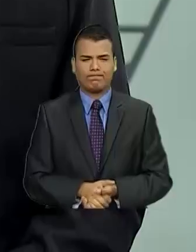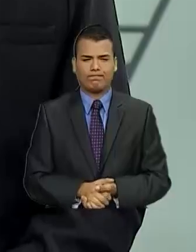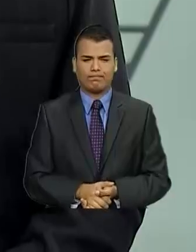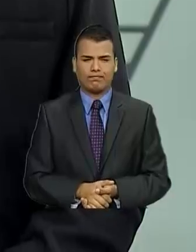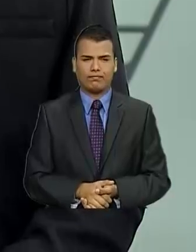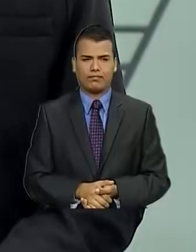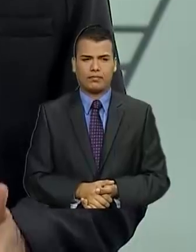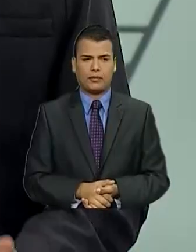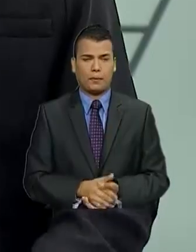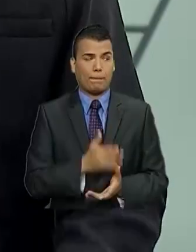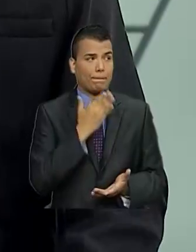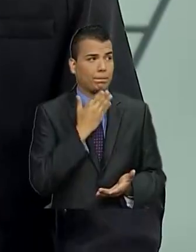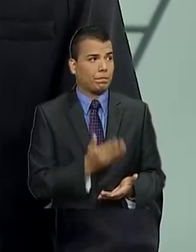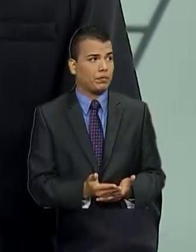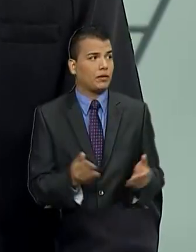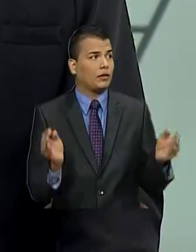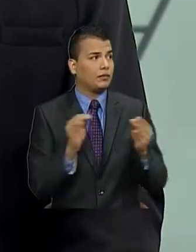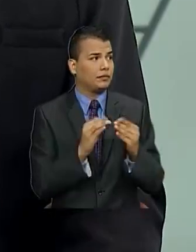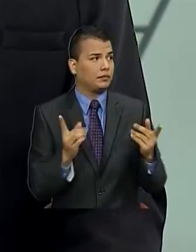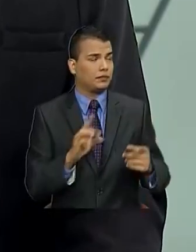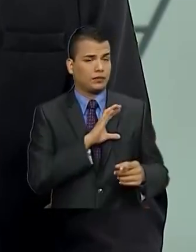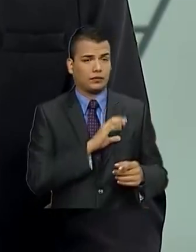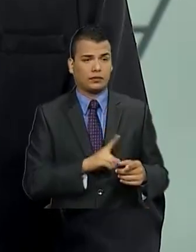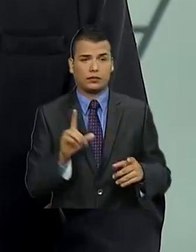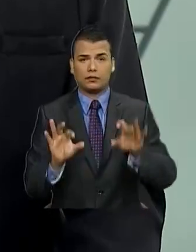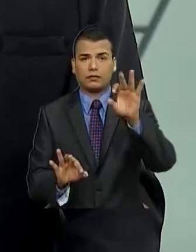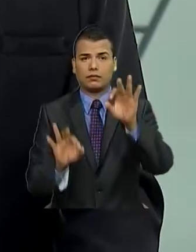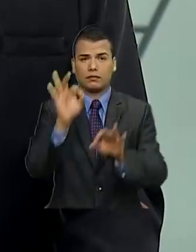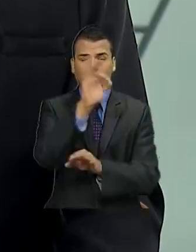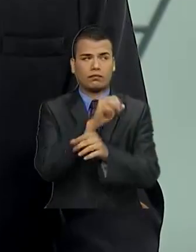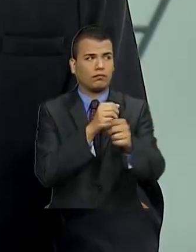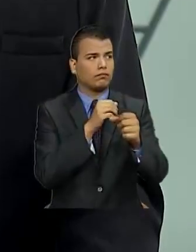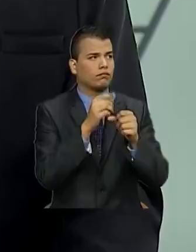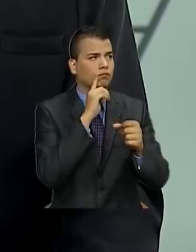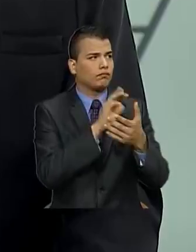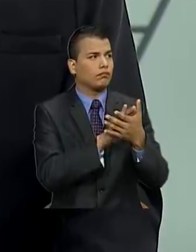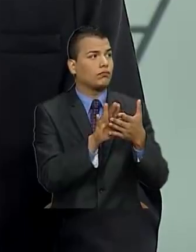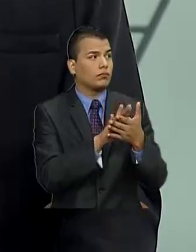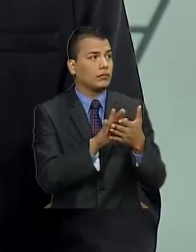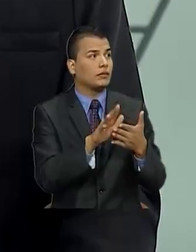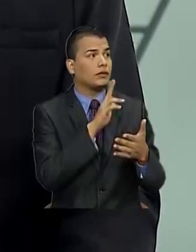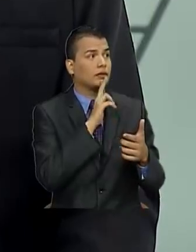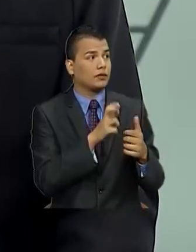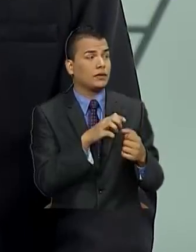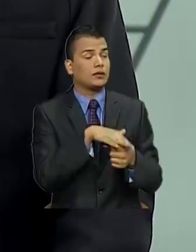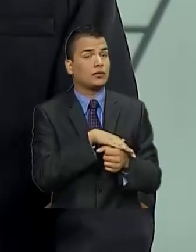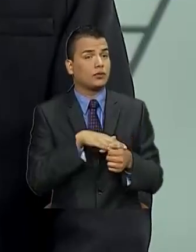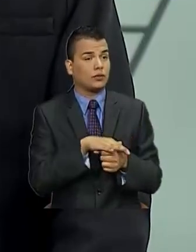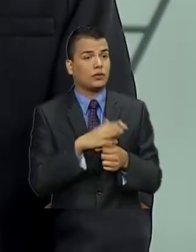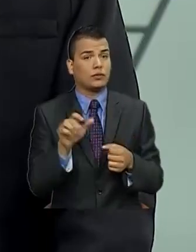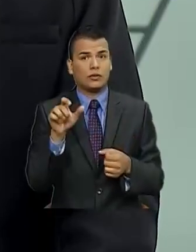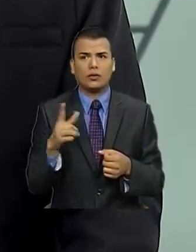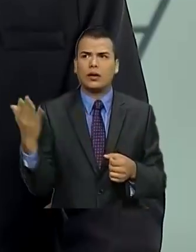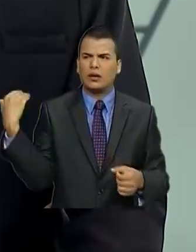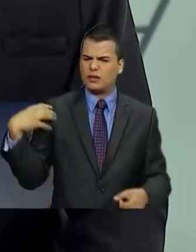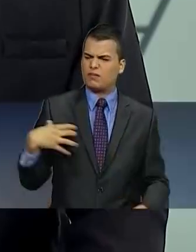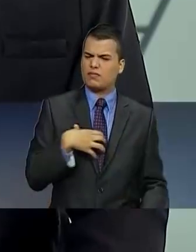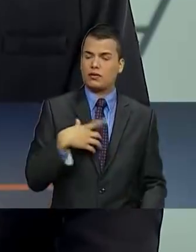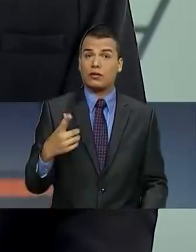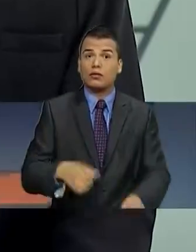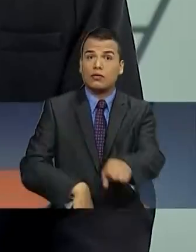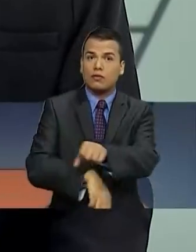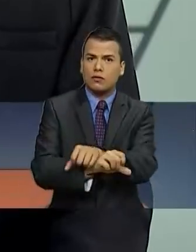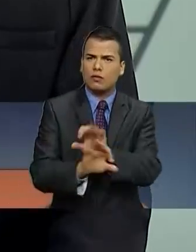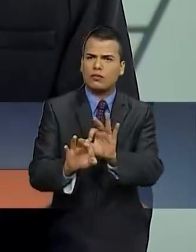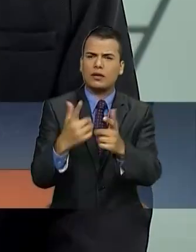Zamora. Mientras tanto, en Cali, Telepacífico Noticias conoció la difícil historia de un campeón de freestyle quien tocó